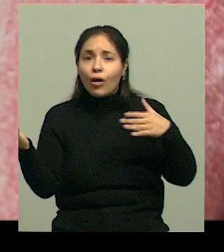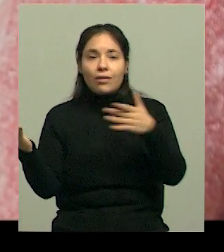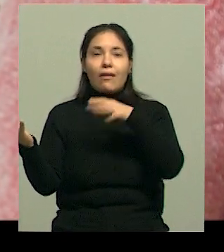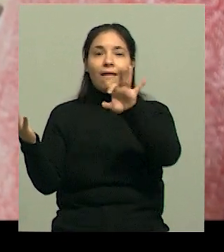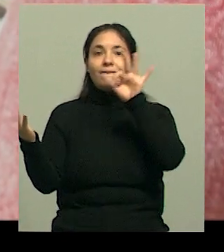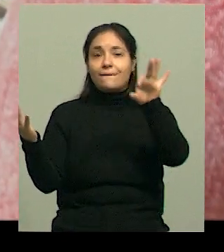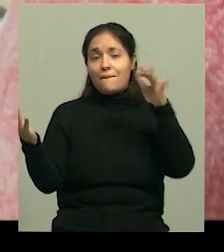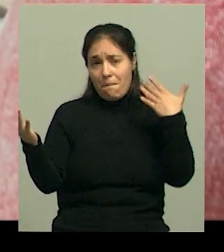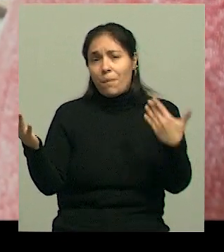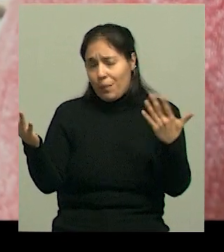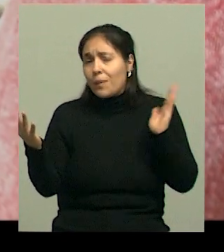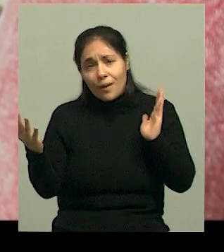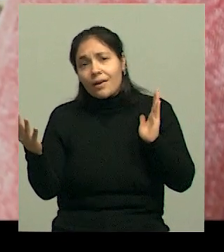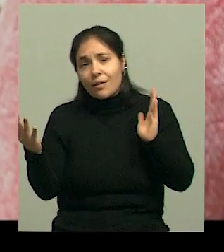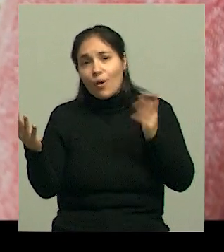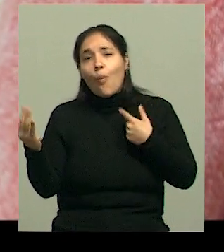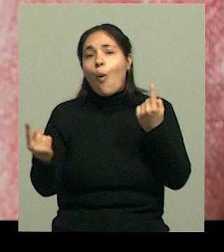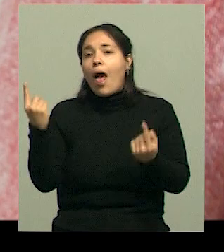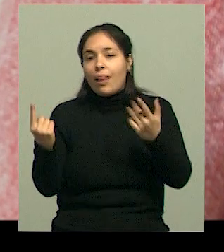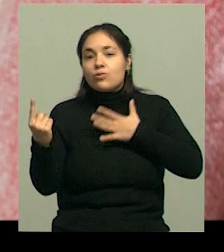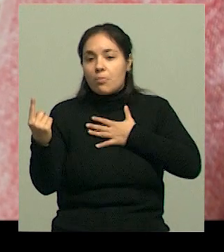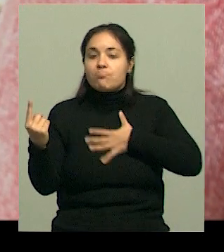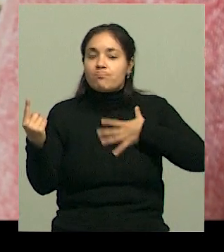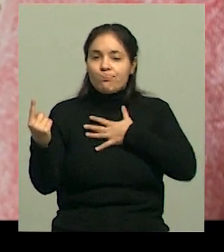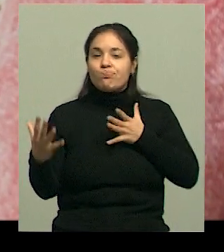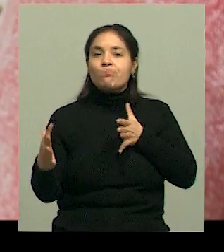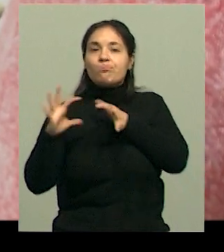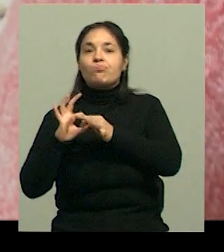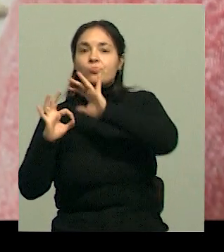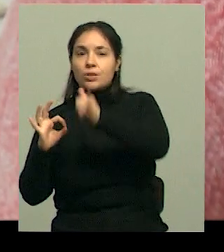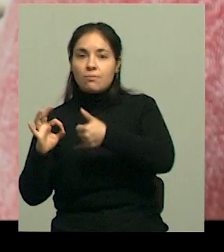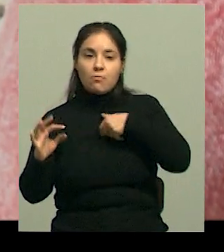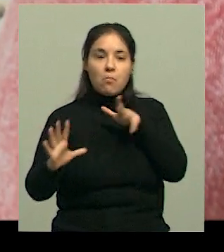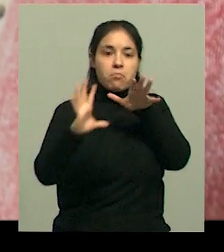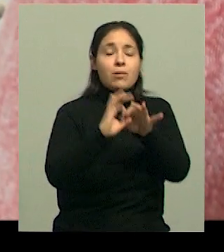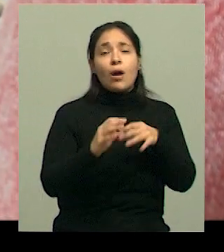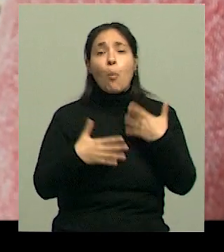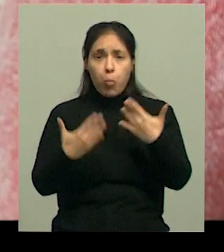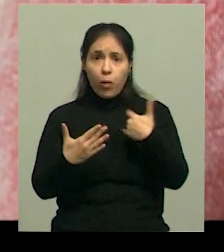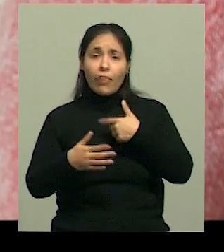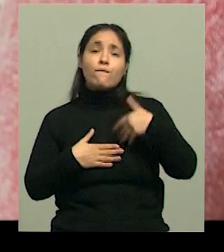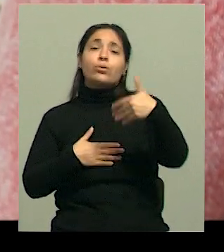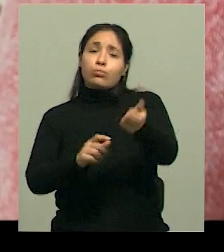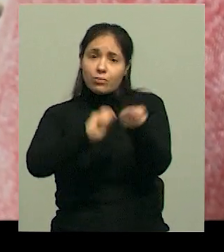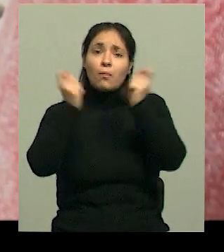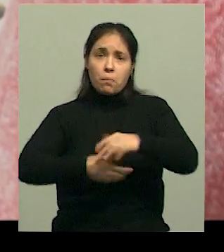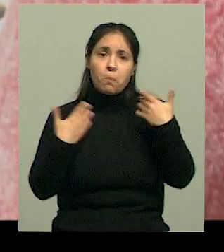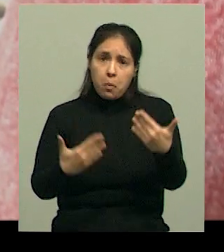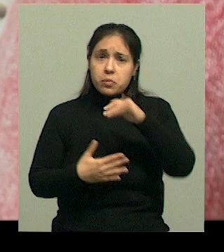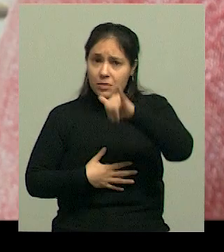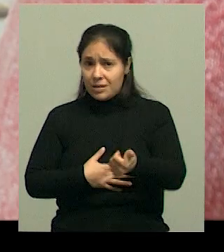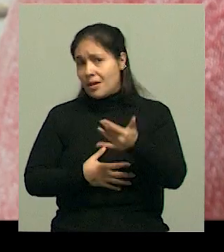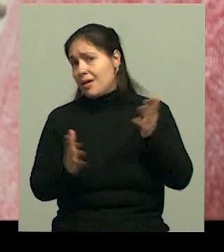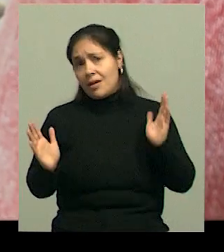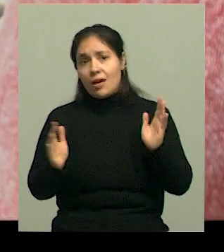elegir y saber de qué lado voy a ponerme, colocarme. Puede ser que mañana cambie de lugar. Eso tampoco